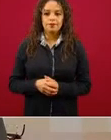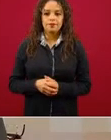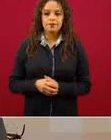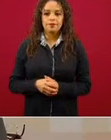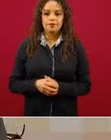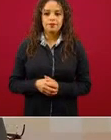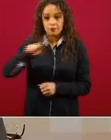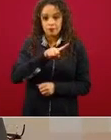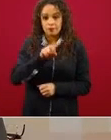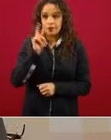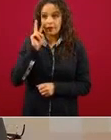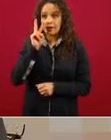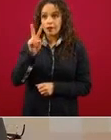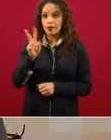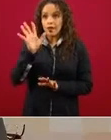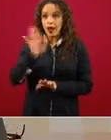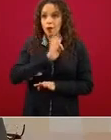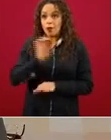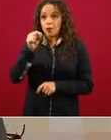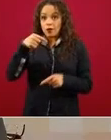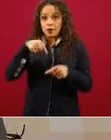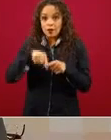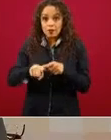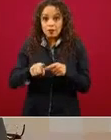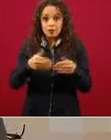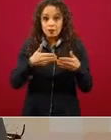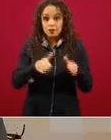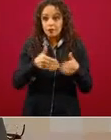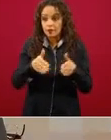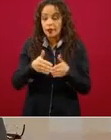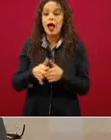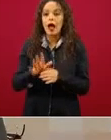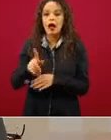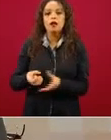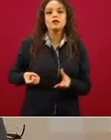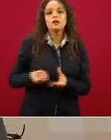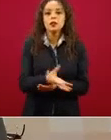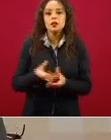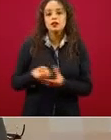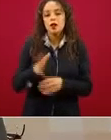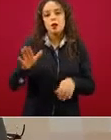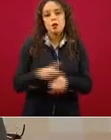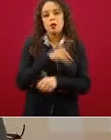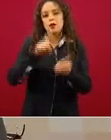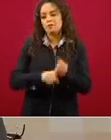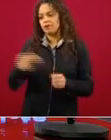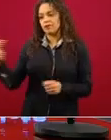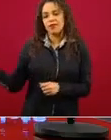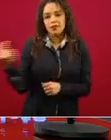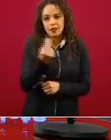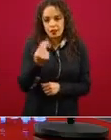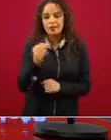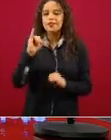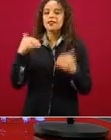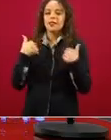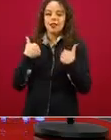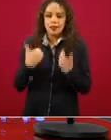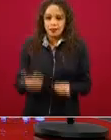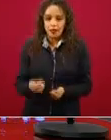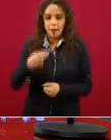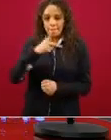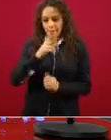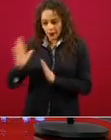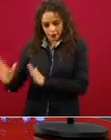de salir, las personas deseen hacerlo porque lo necesitan. Ahora, habiendo dicho eso, desde el punto de vista